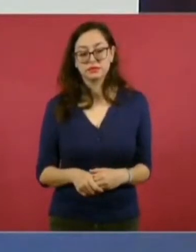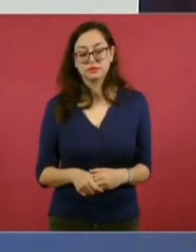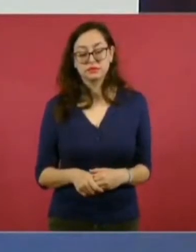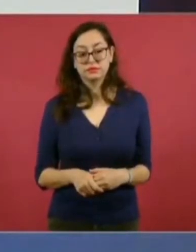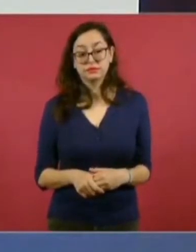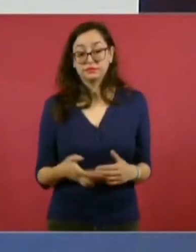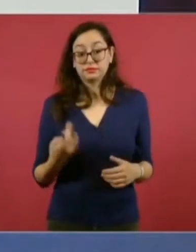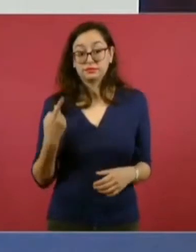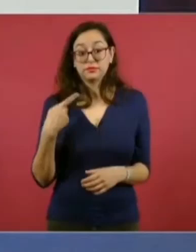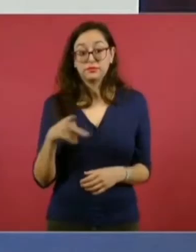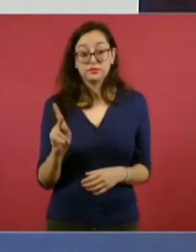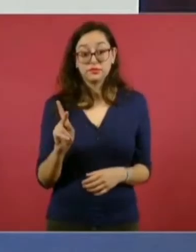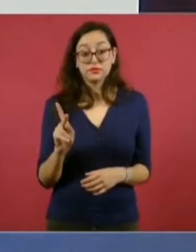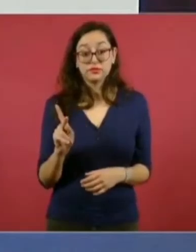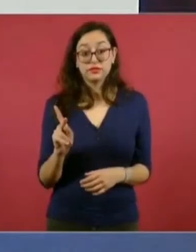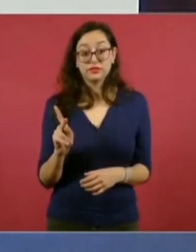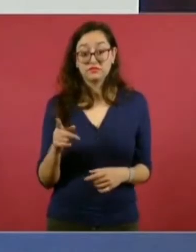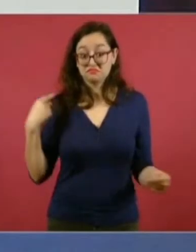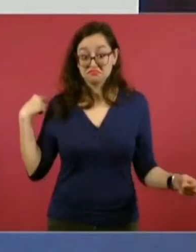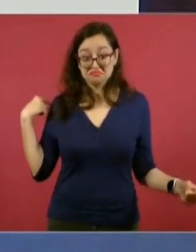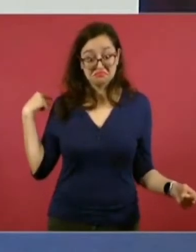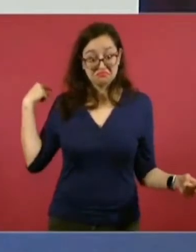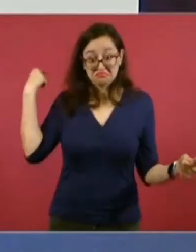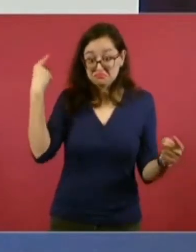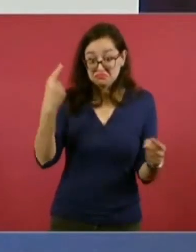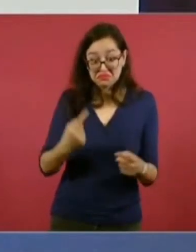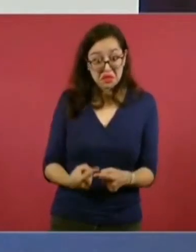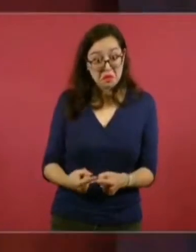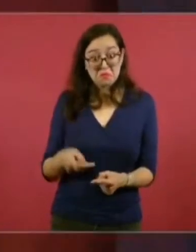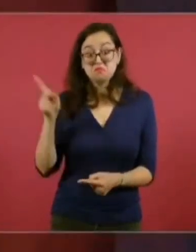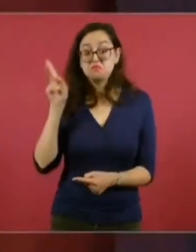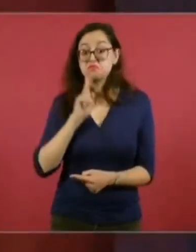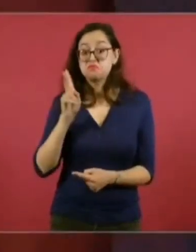Como no hay una prueba directa